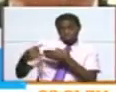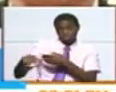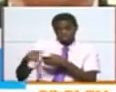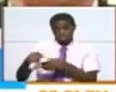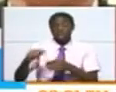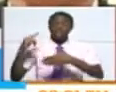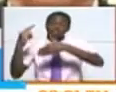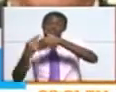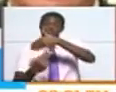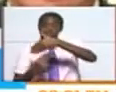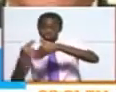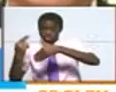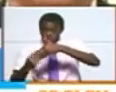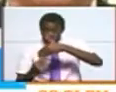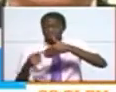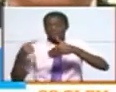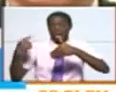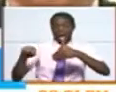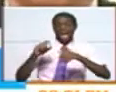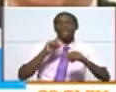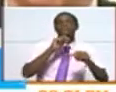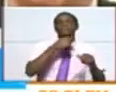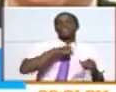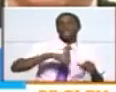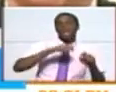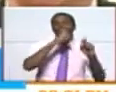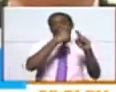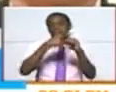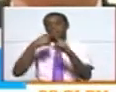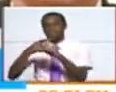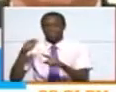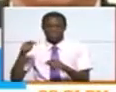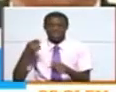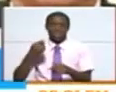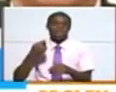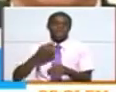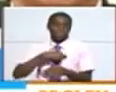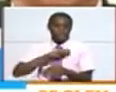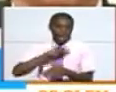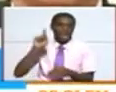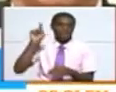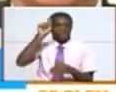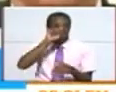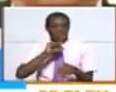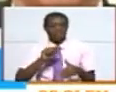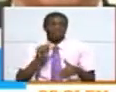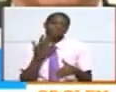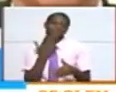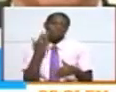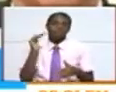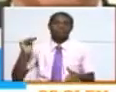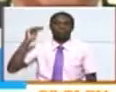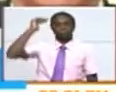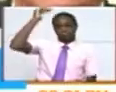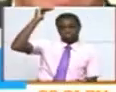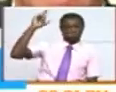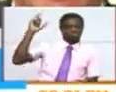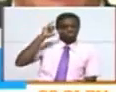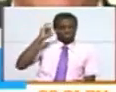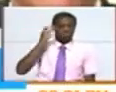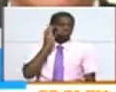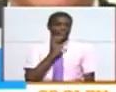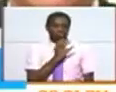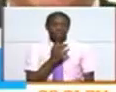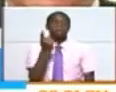UNASUR con los expresidentes, entre otros de esos expresidentes, el expresidente José Luis Rodríguez Zapatero y el